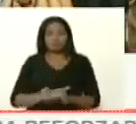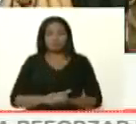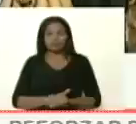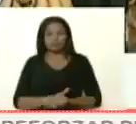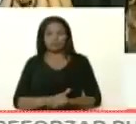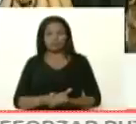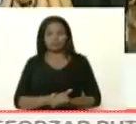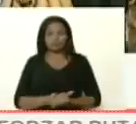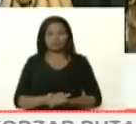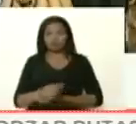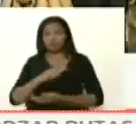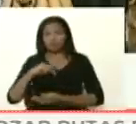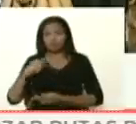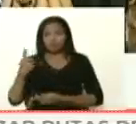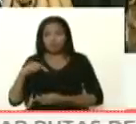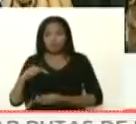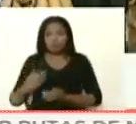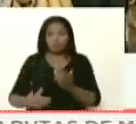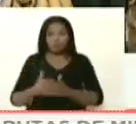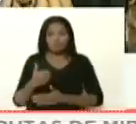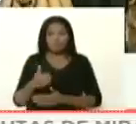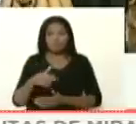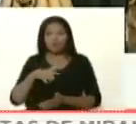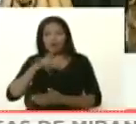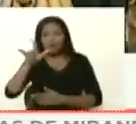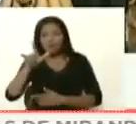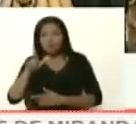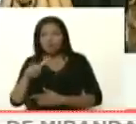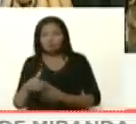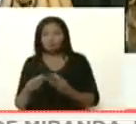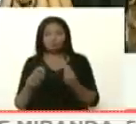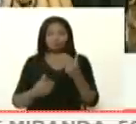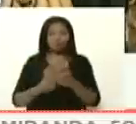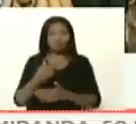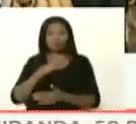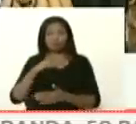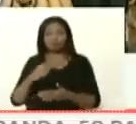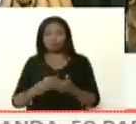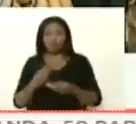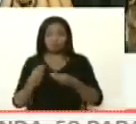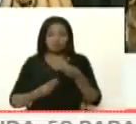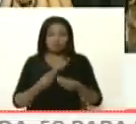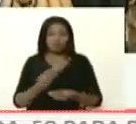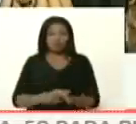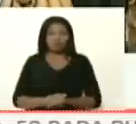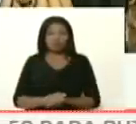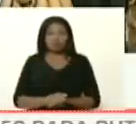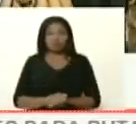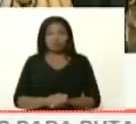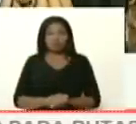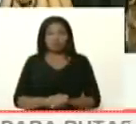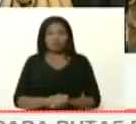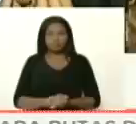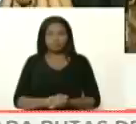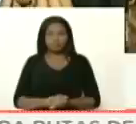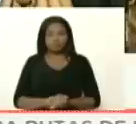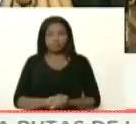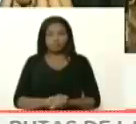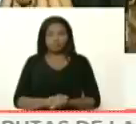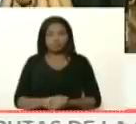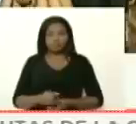Si tuviéramos más aviones, muchos más vuelos haríamos. Es cuestión de tiempo, pues,